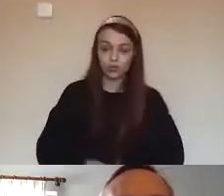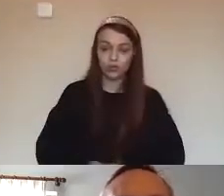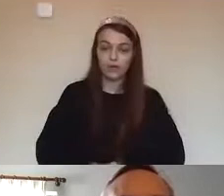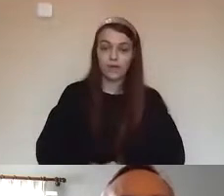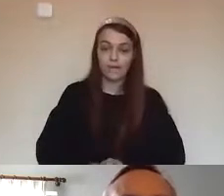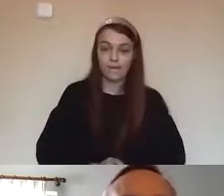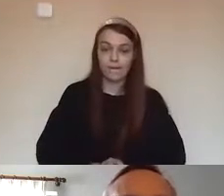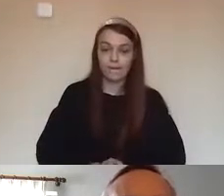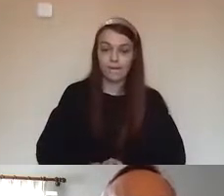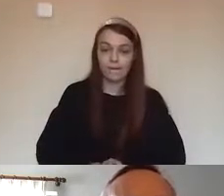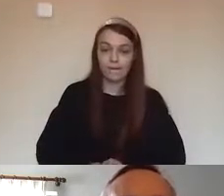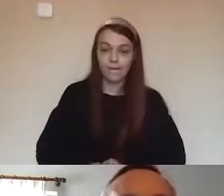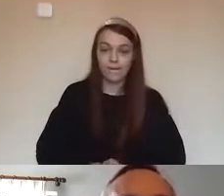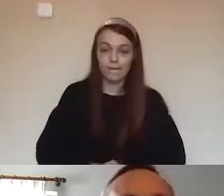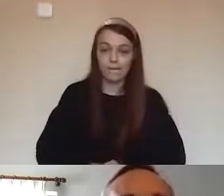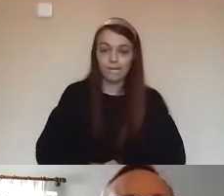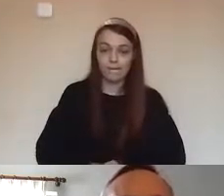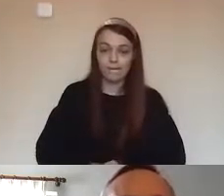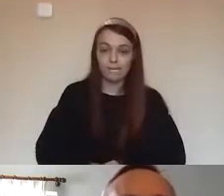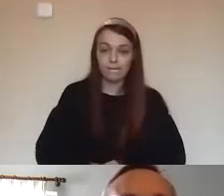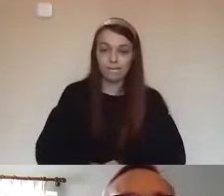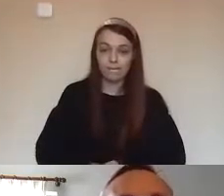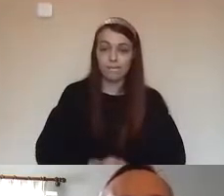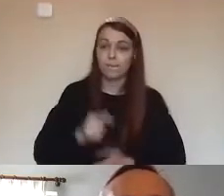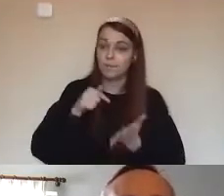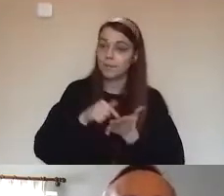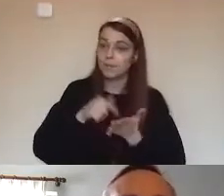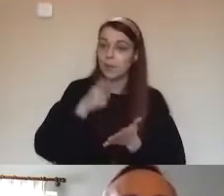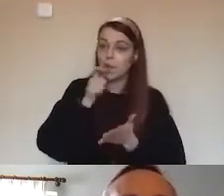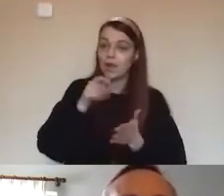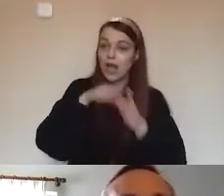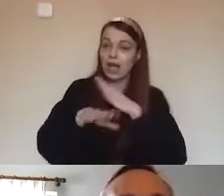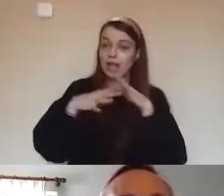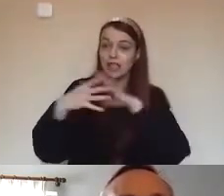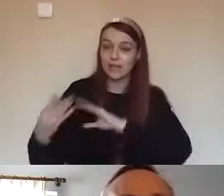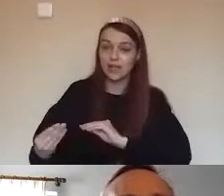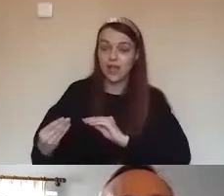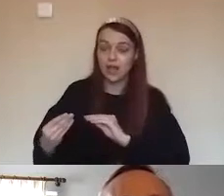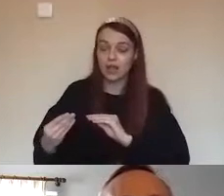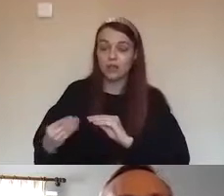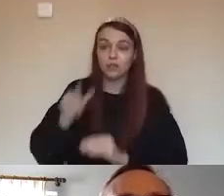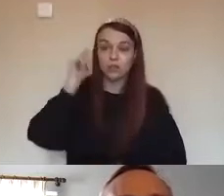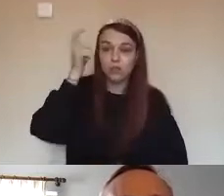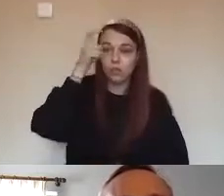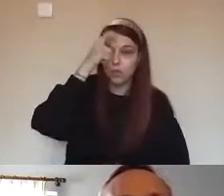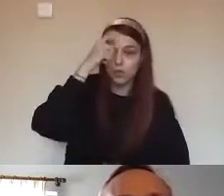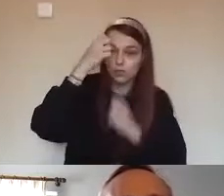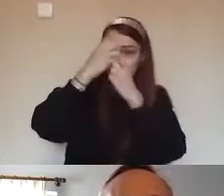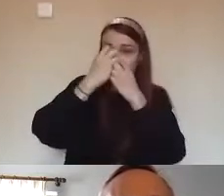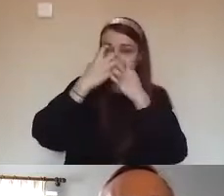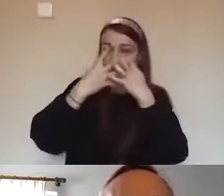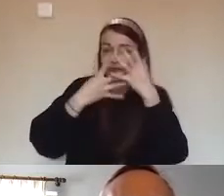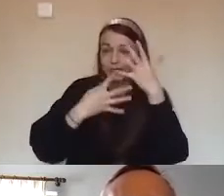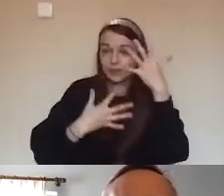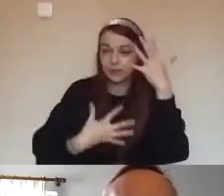Y también insistimos en que la accesibilidad es una palabra que cubre muchos conceptos. No